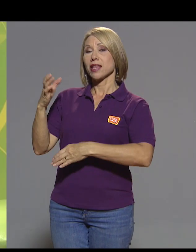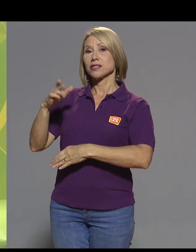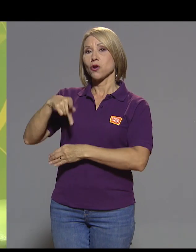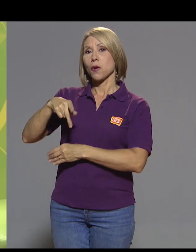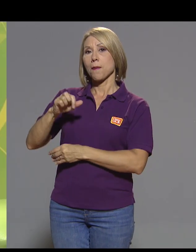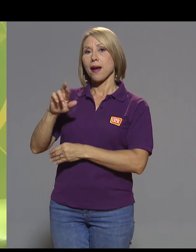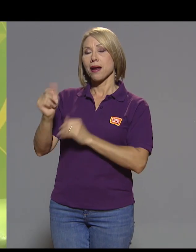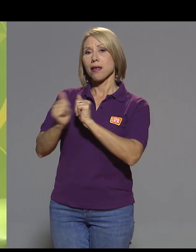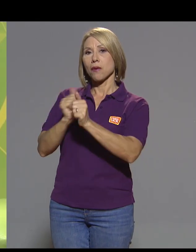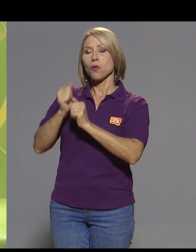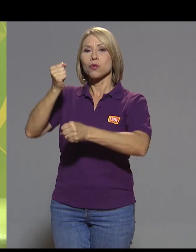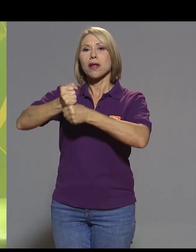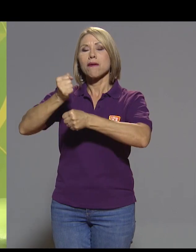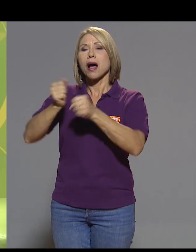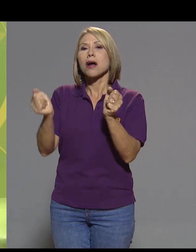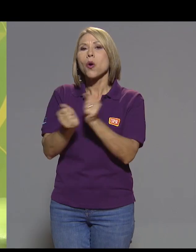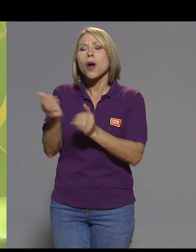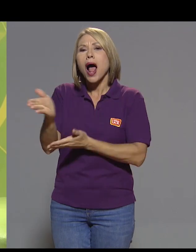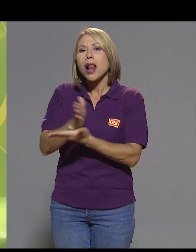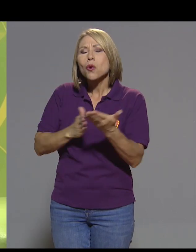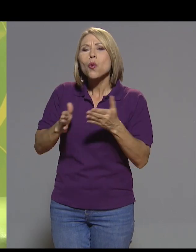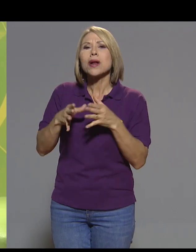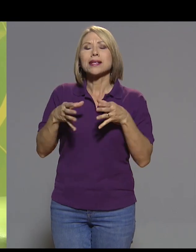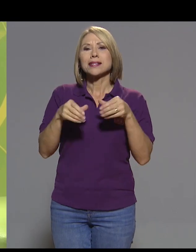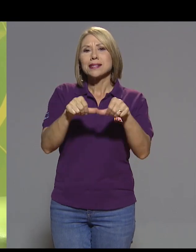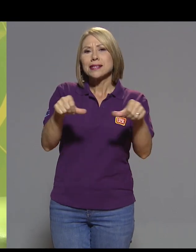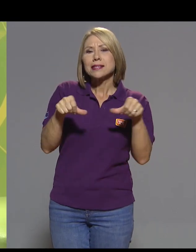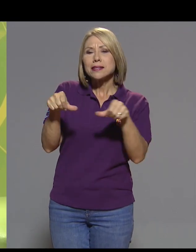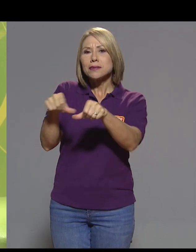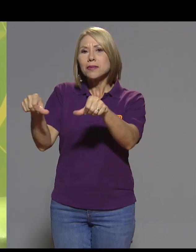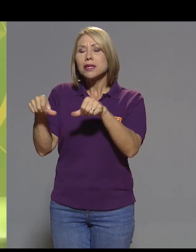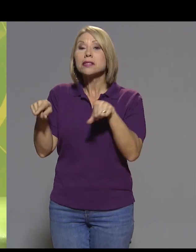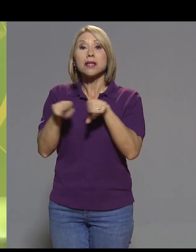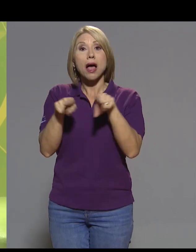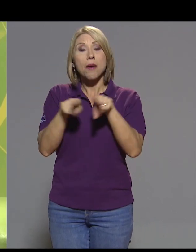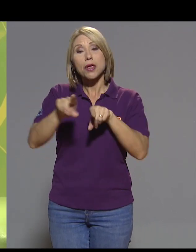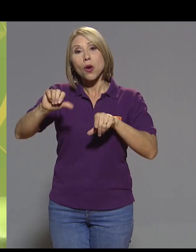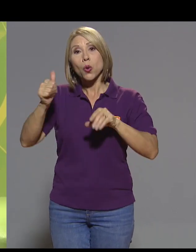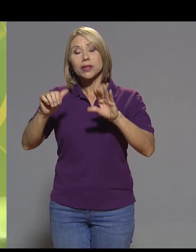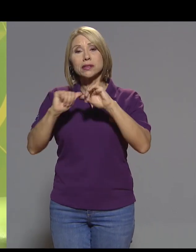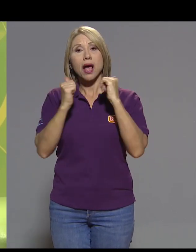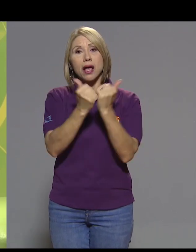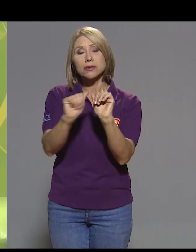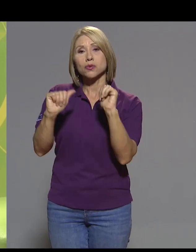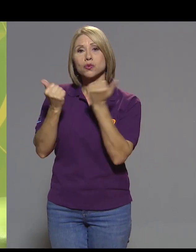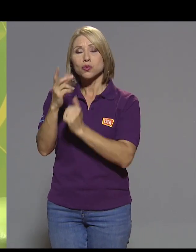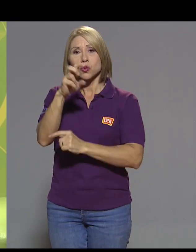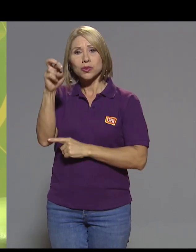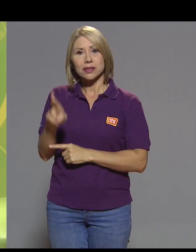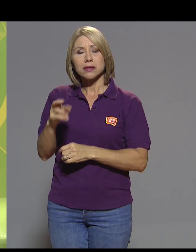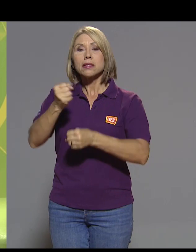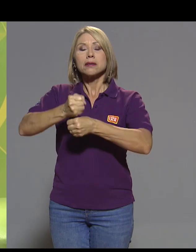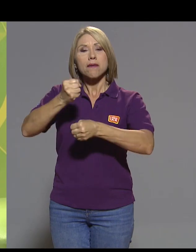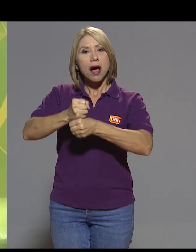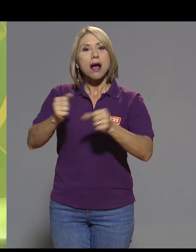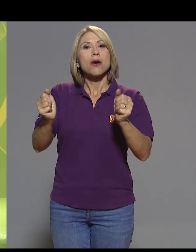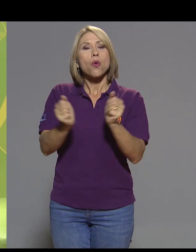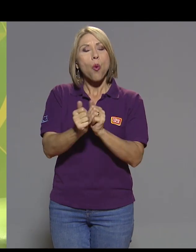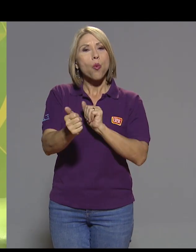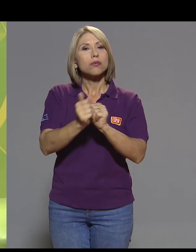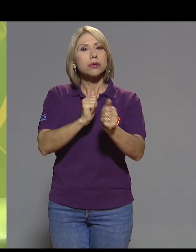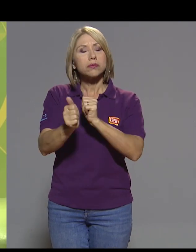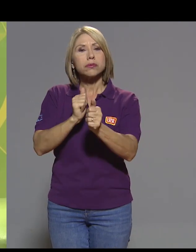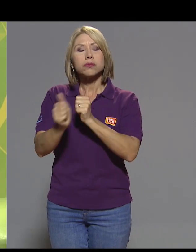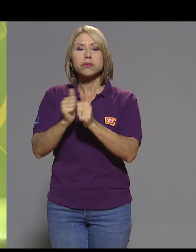deportes trabaja con algunas de las disciplinas existen otras también asociaciones en costa rica que trabajan con